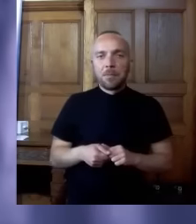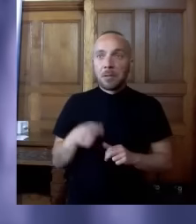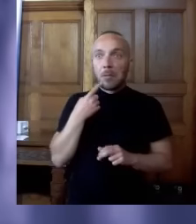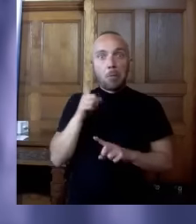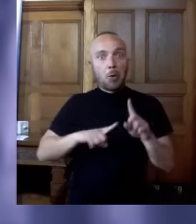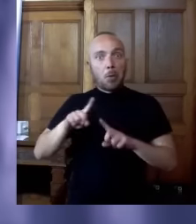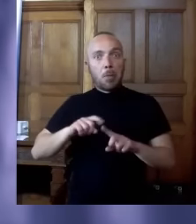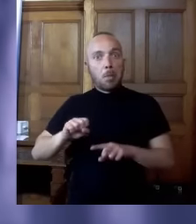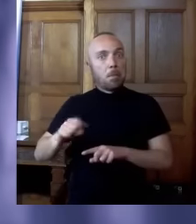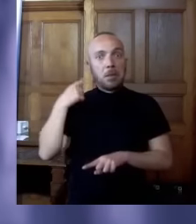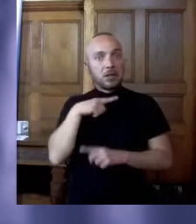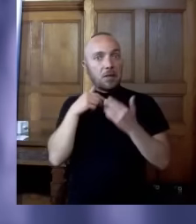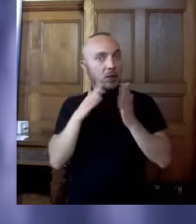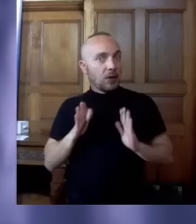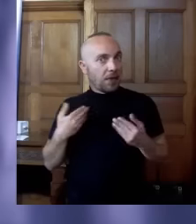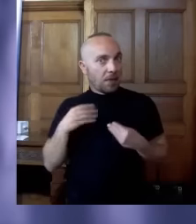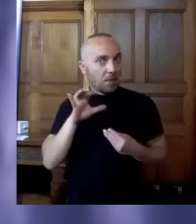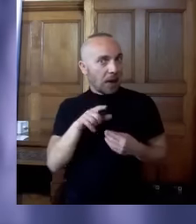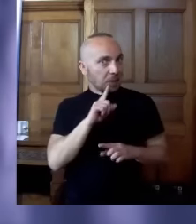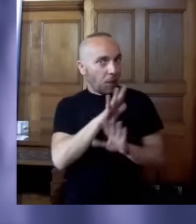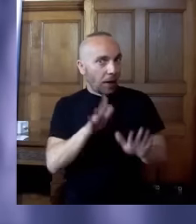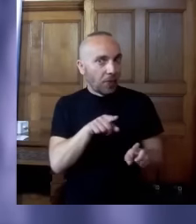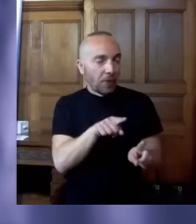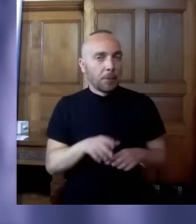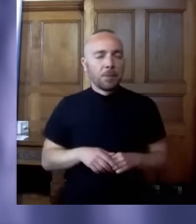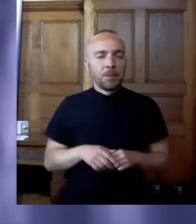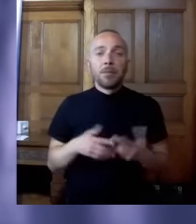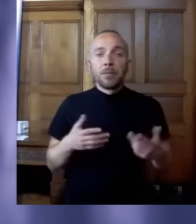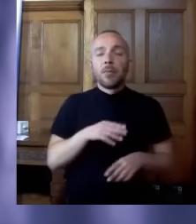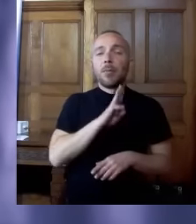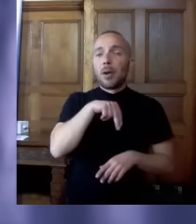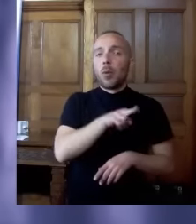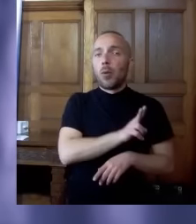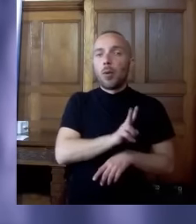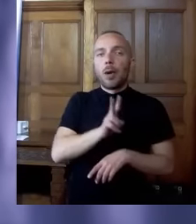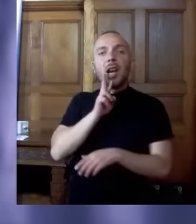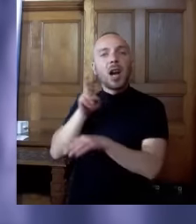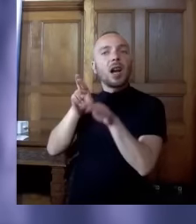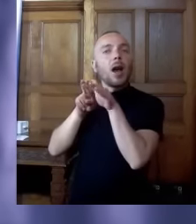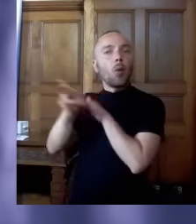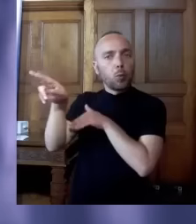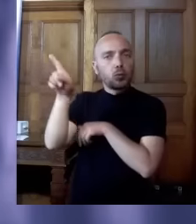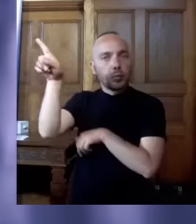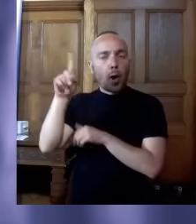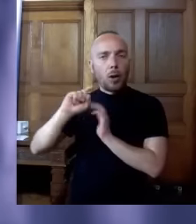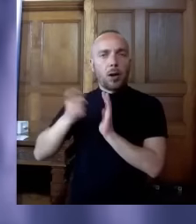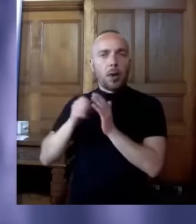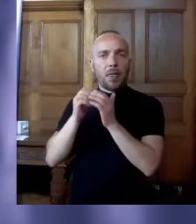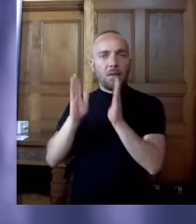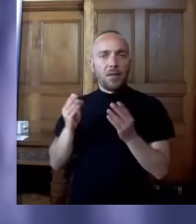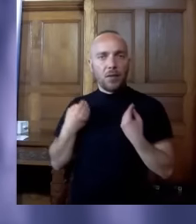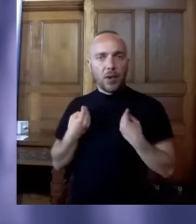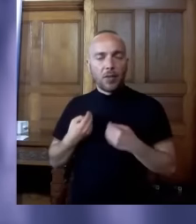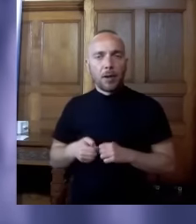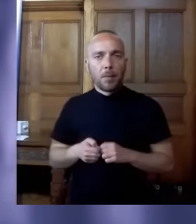nuestro país teniendo en cuenta que el partido nacionalista Vasco ha recurrido la ley de vivienda teniendo en cuenta que el partido